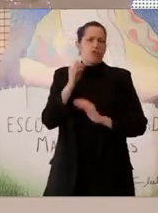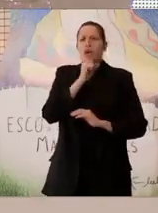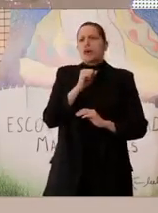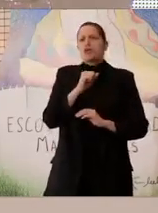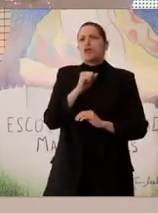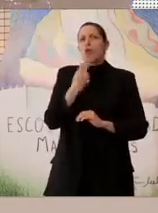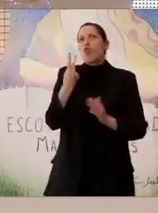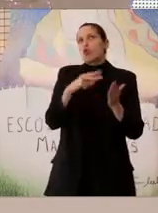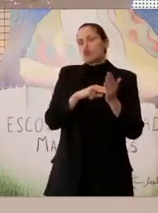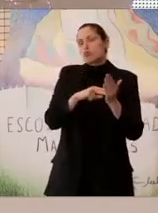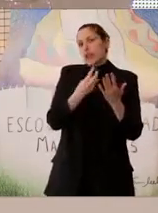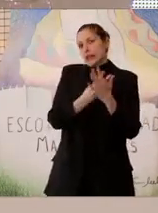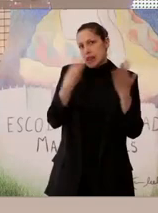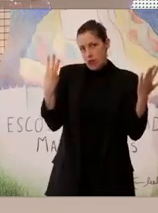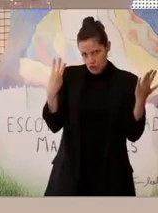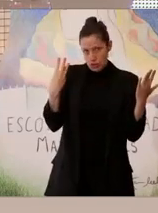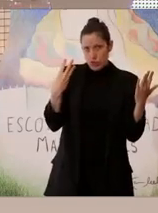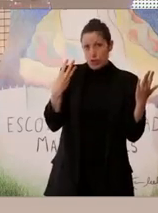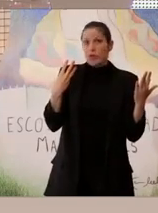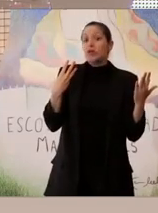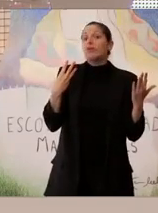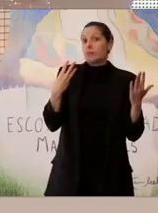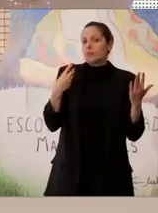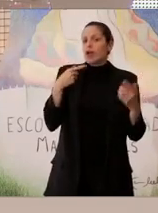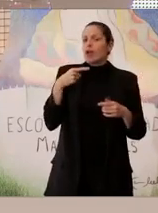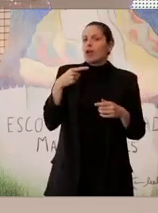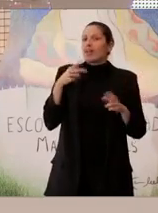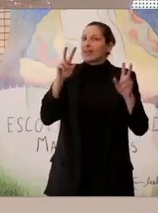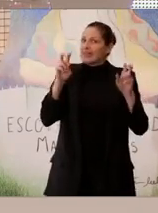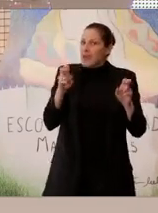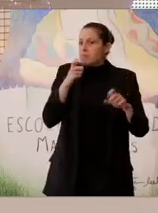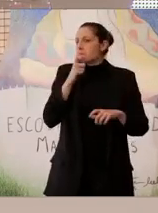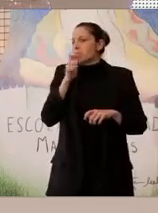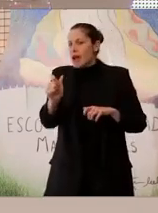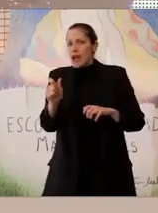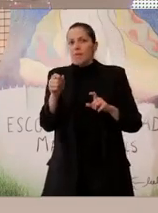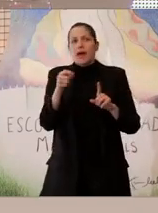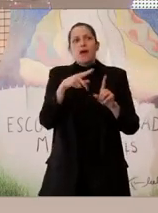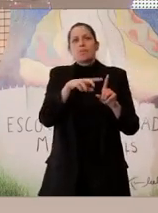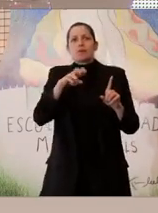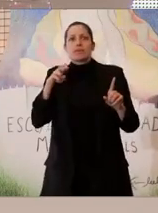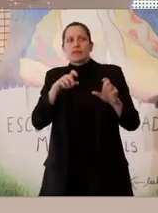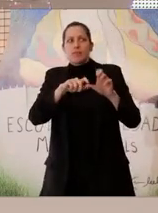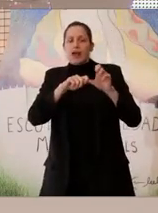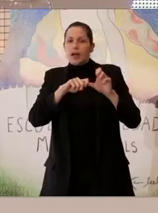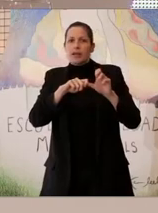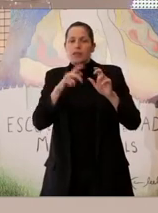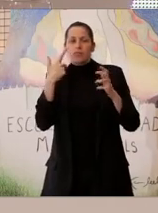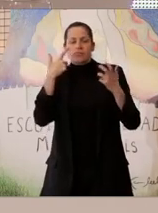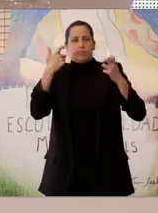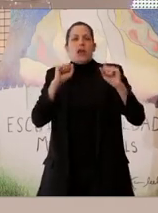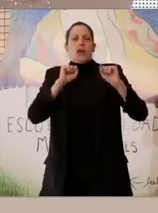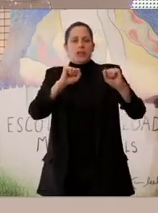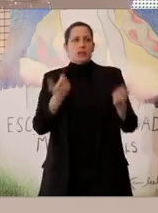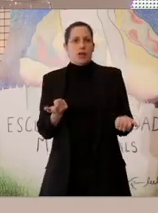no me estoy hablando hace, y todavía generaba... no decían nada, pero con los gestos se veía un rechazo, pues como cuando un